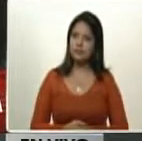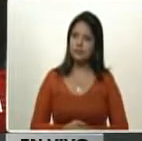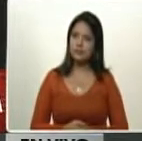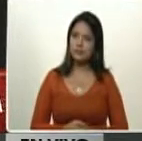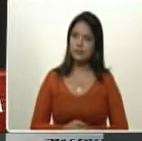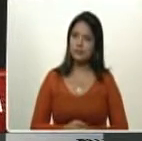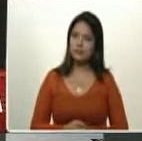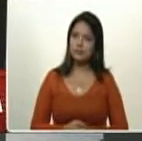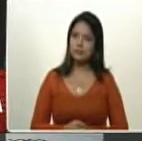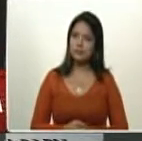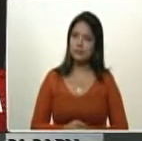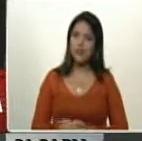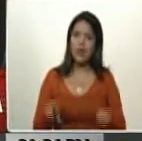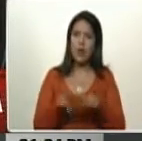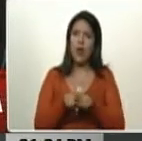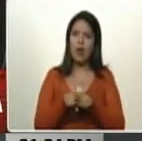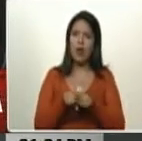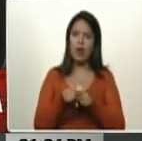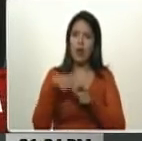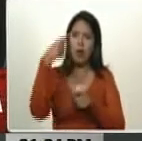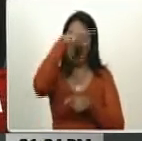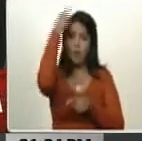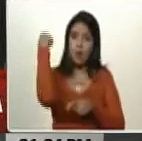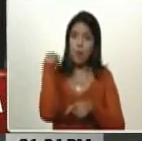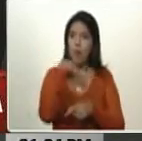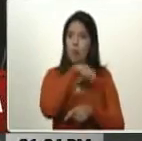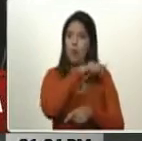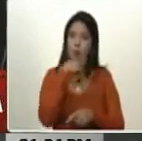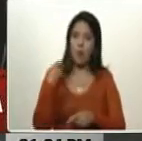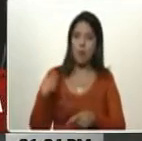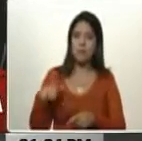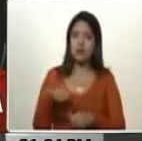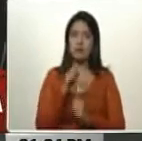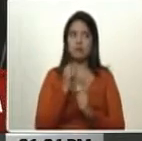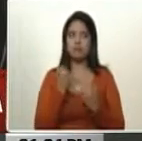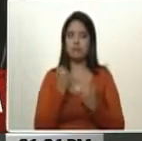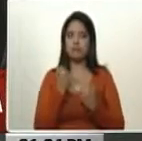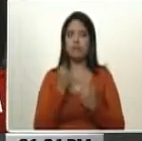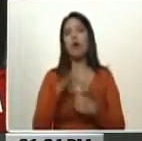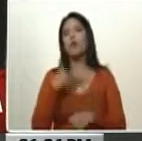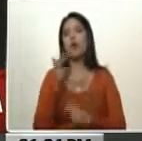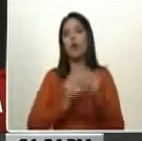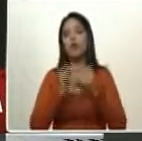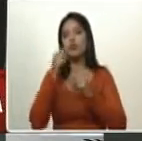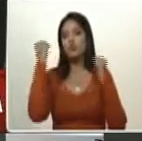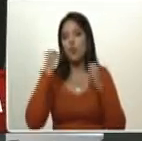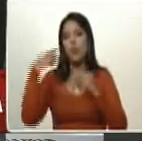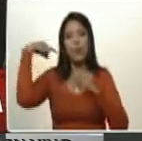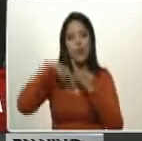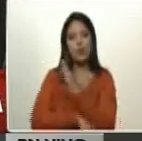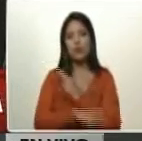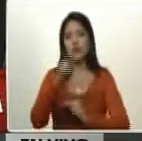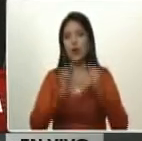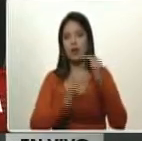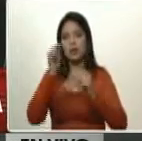se hacía momia de esa visión de construcción profunda de la